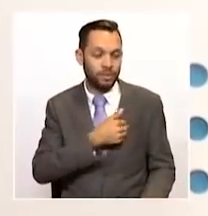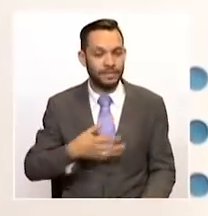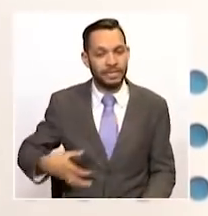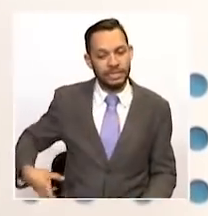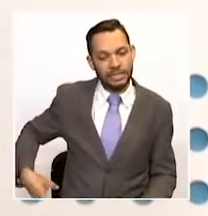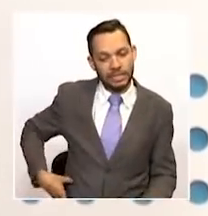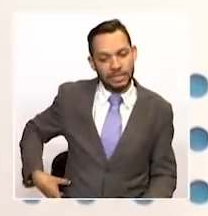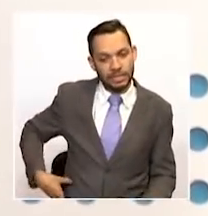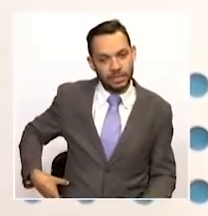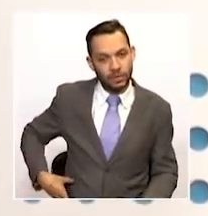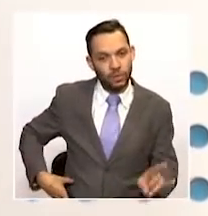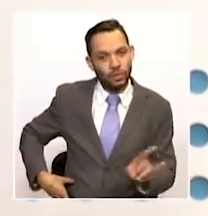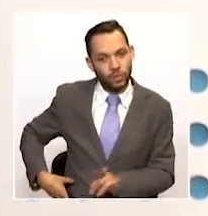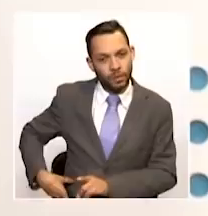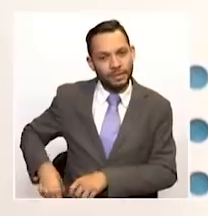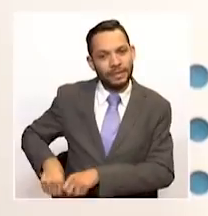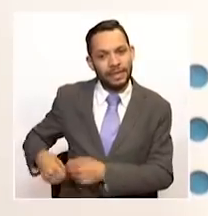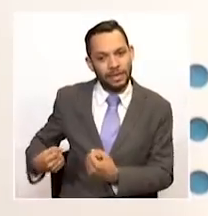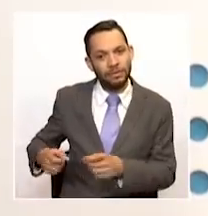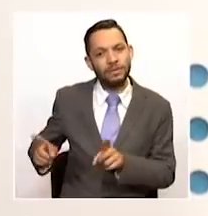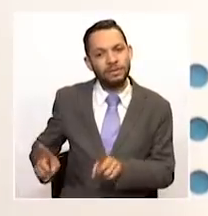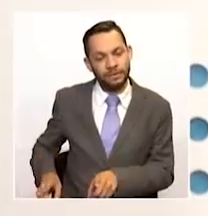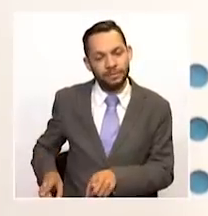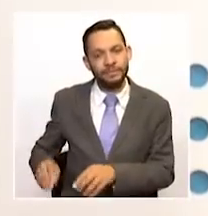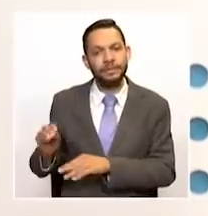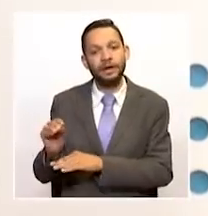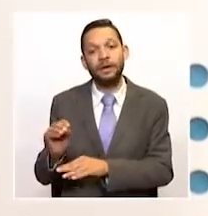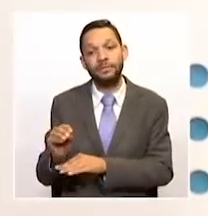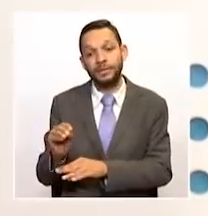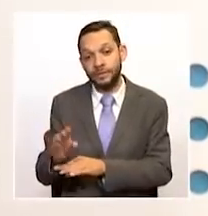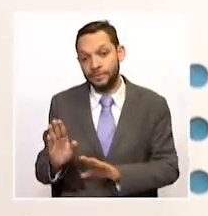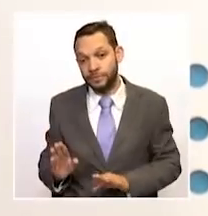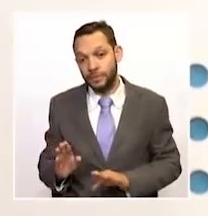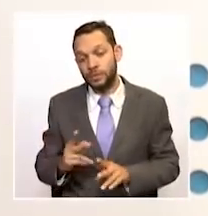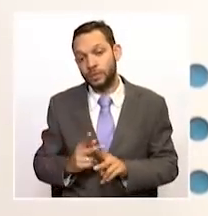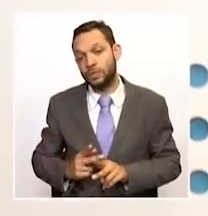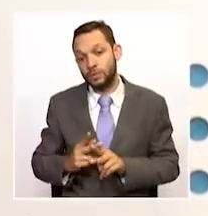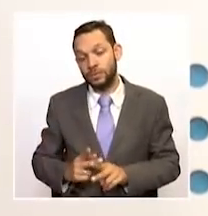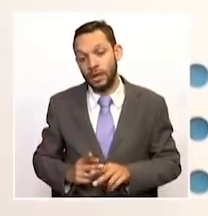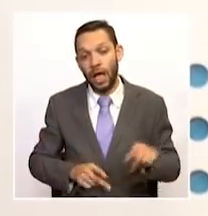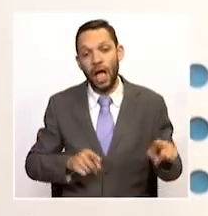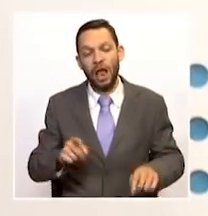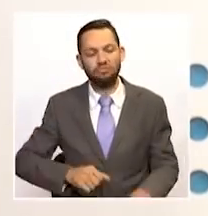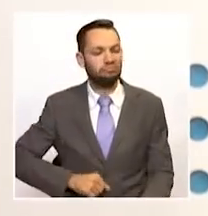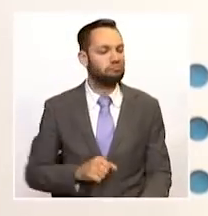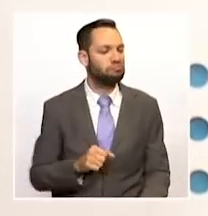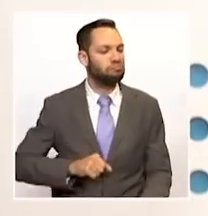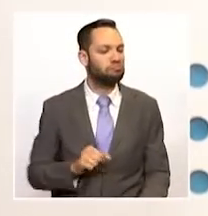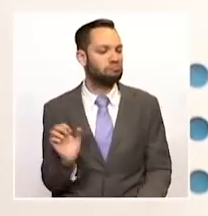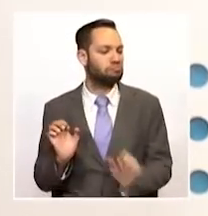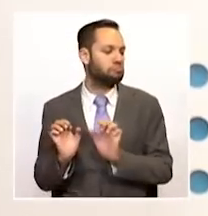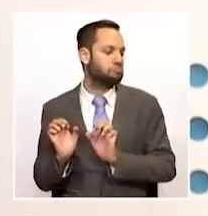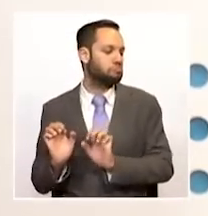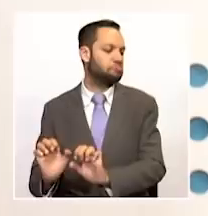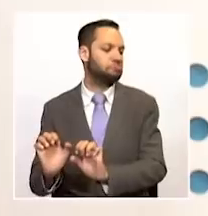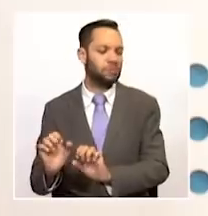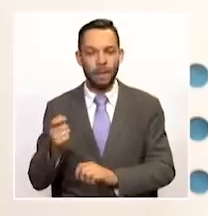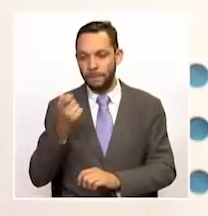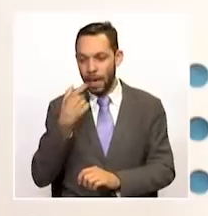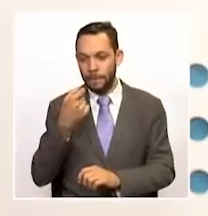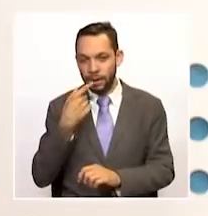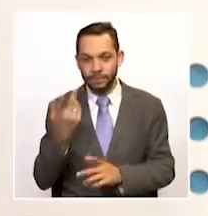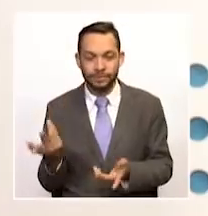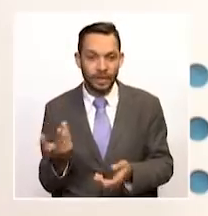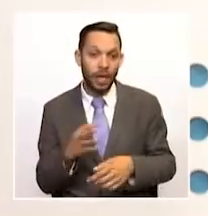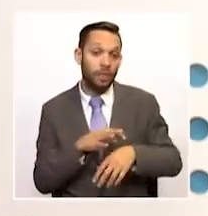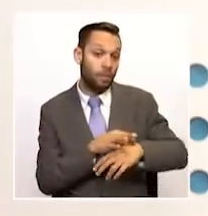cualquiera de estos problemas por eso también es un llamado atención y como el paciente que no se tomaba el medicamento el doctor